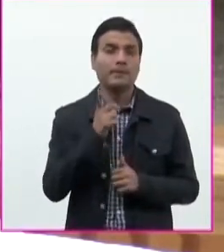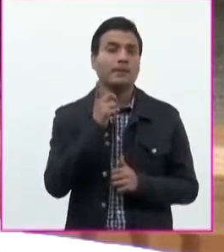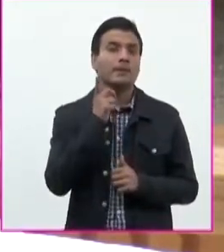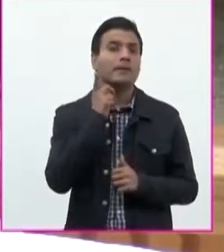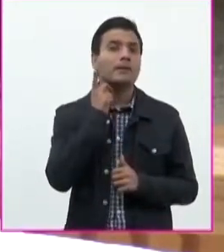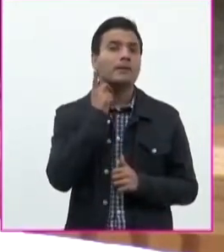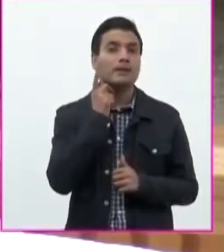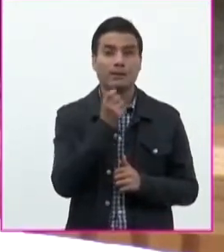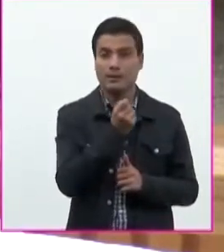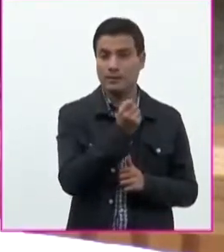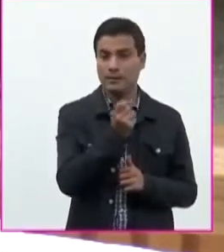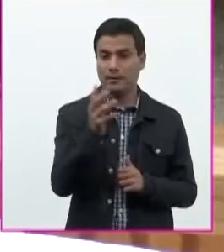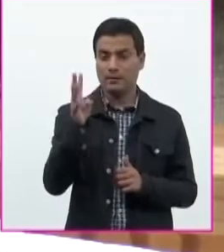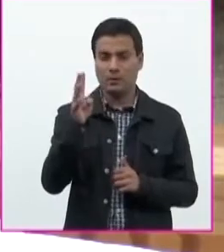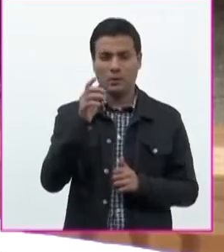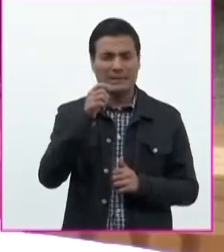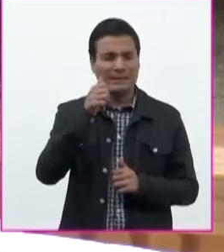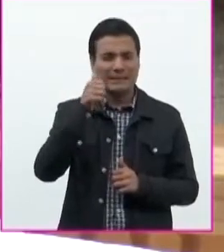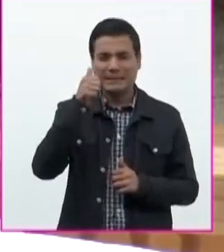siempre